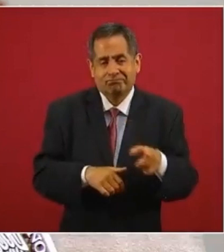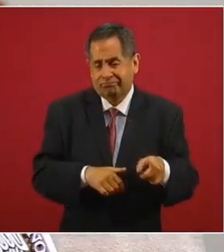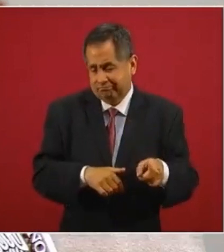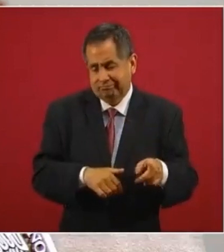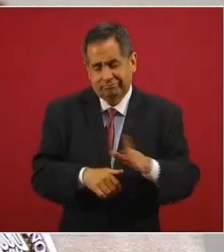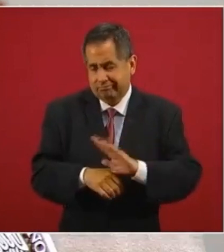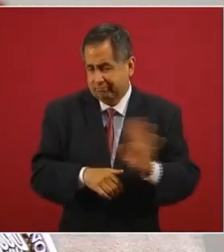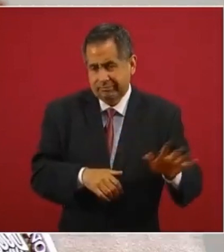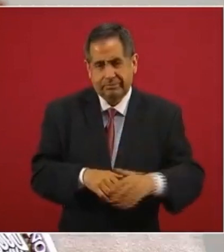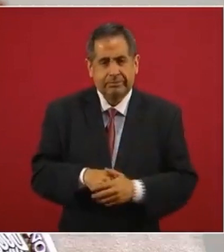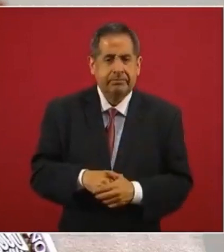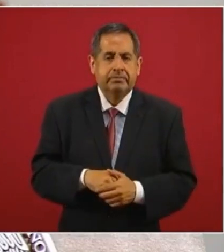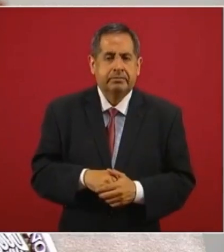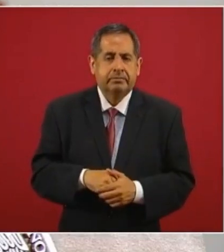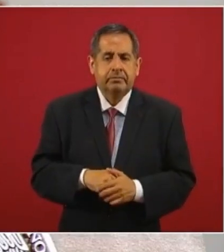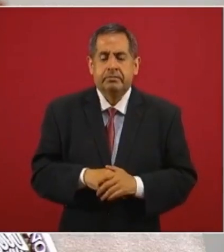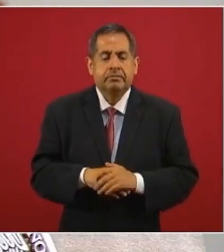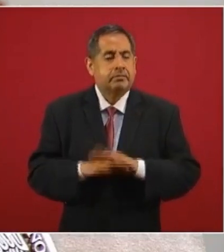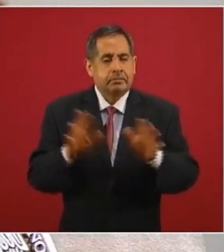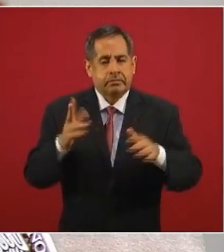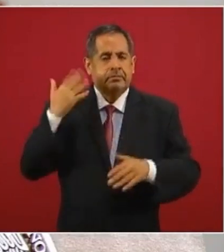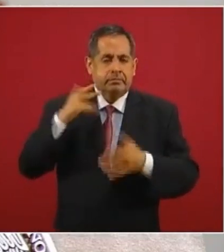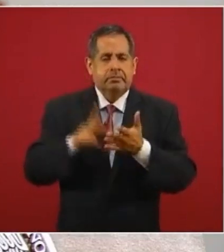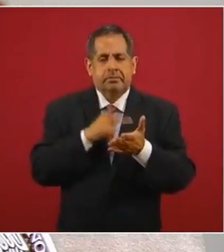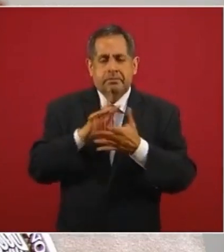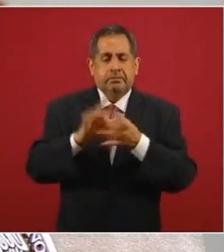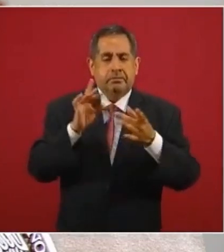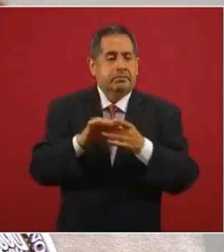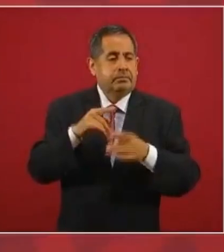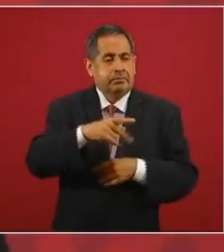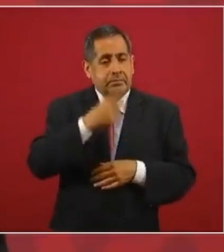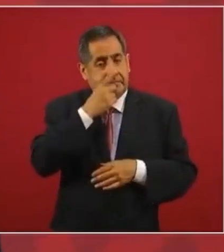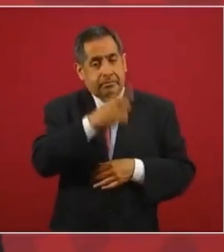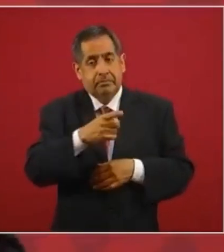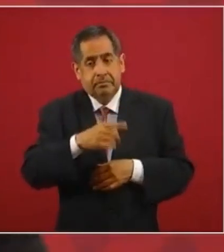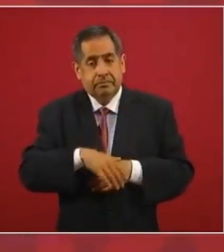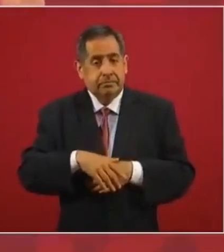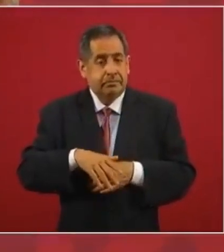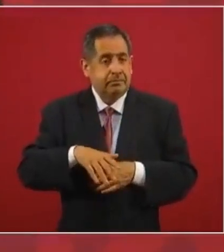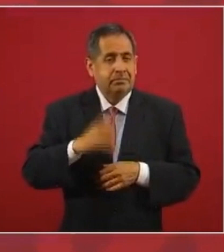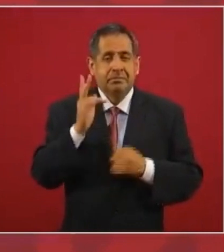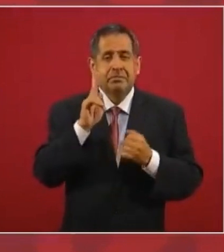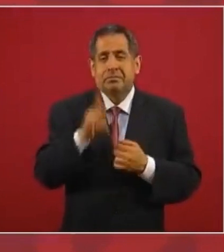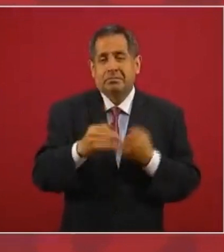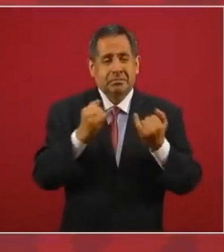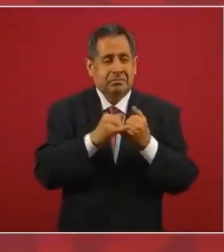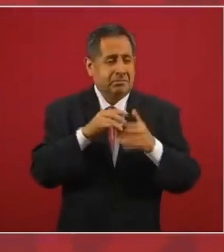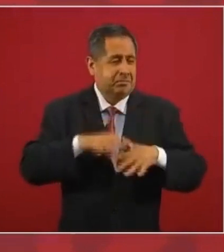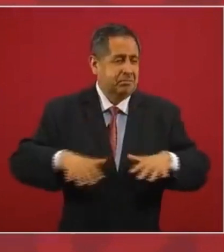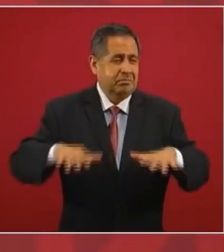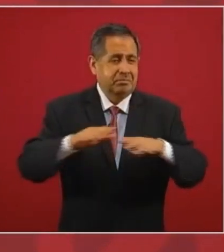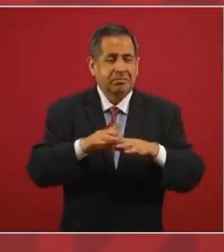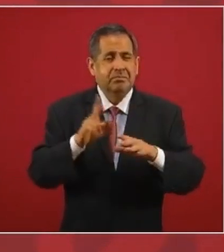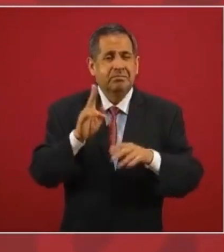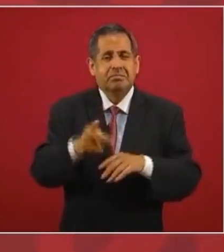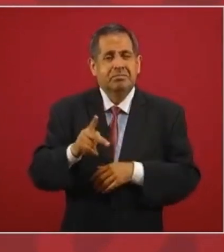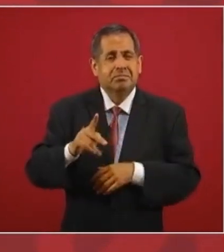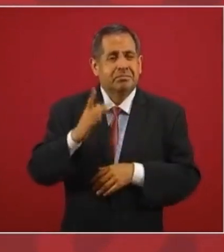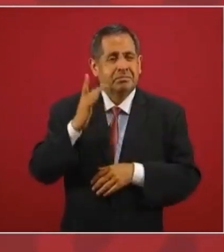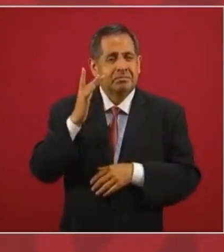claridad. Ya les he platicado de cómo iban a hacer un Santa Fe en 600